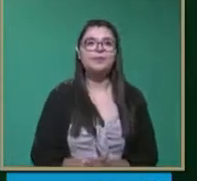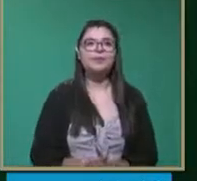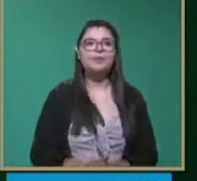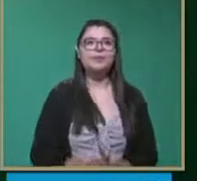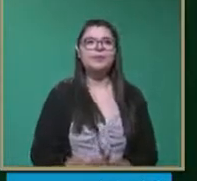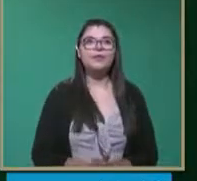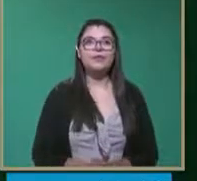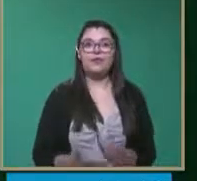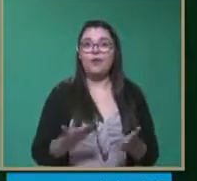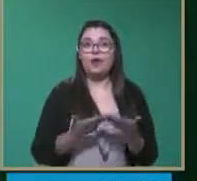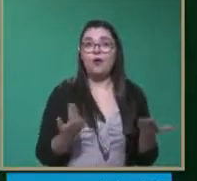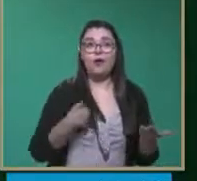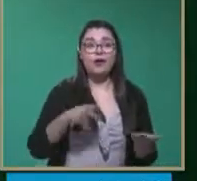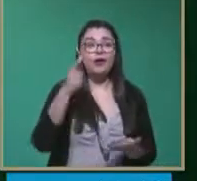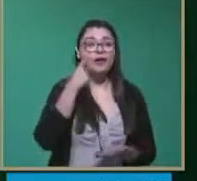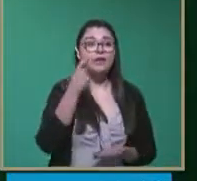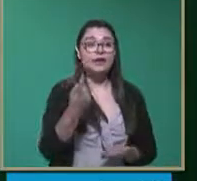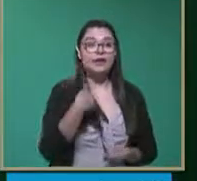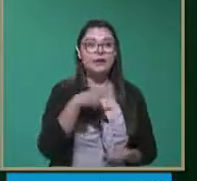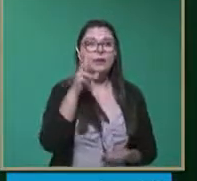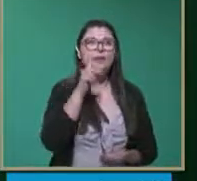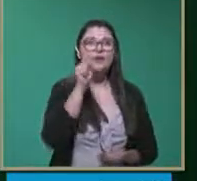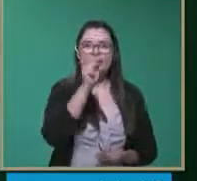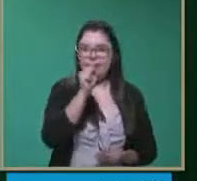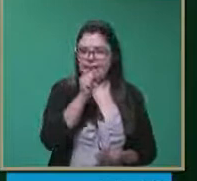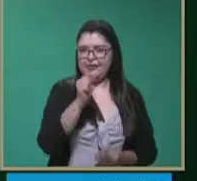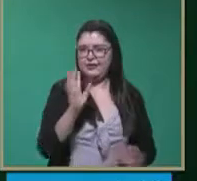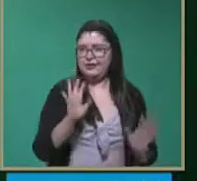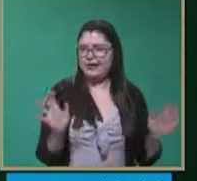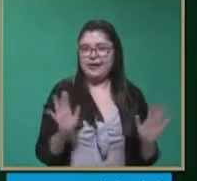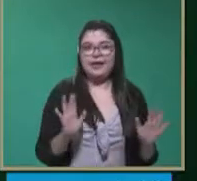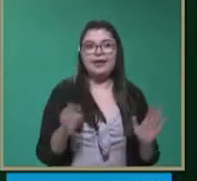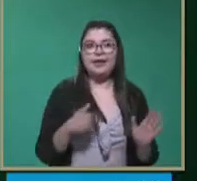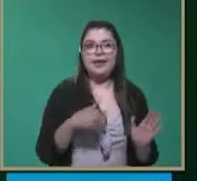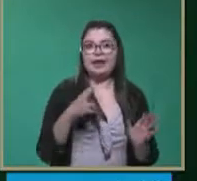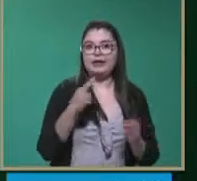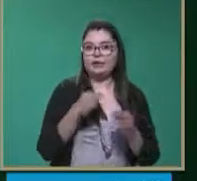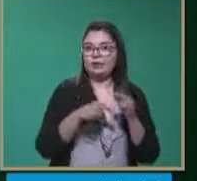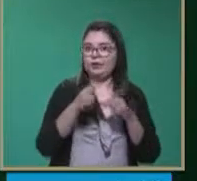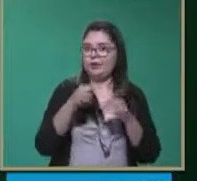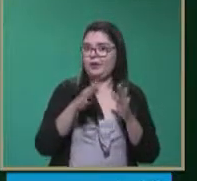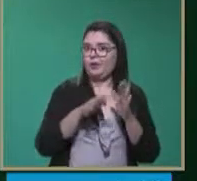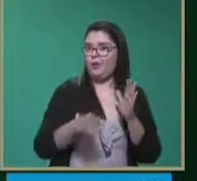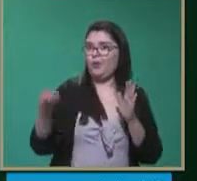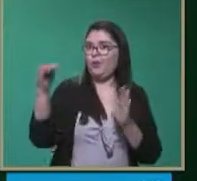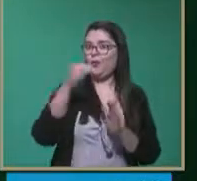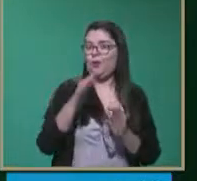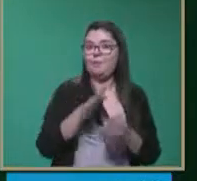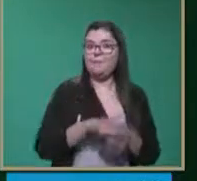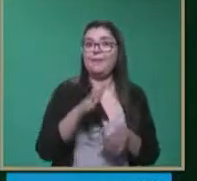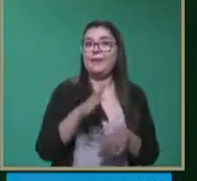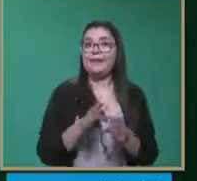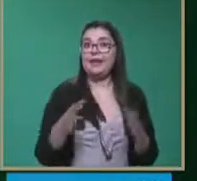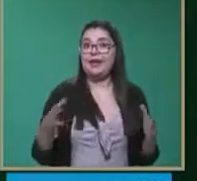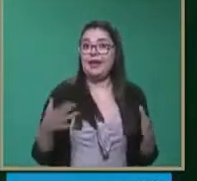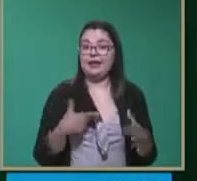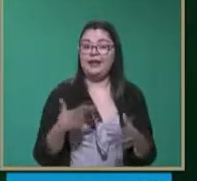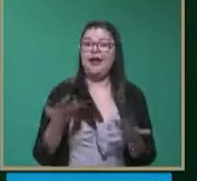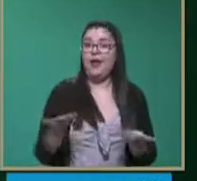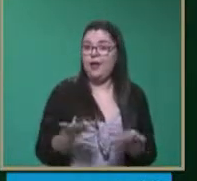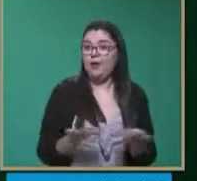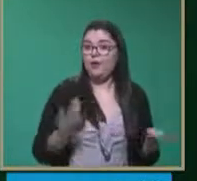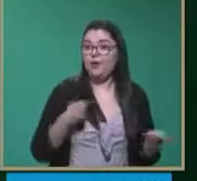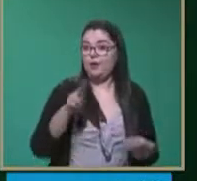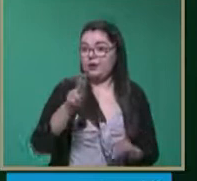las siguientes restas. Estas, maestras, ya avanzaron de nivel. Estábamos viendo solamente unidades, pero